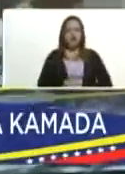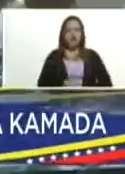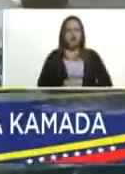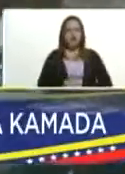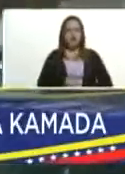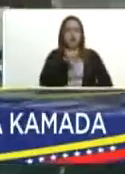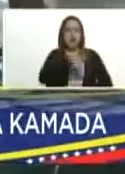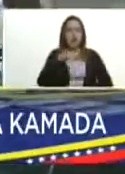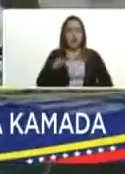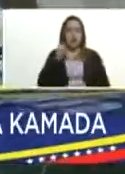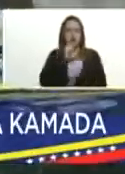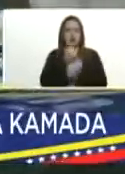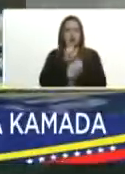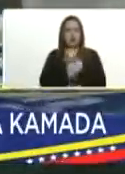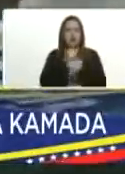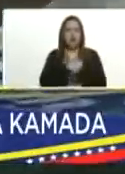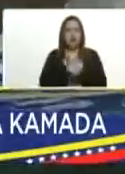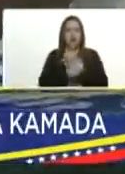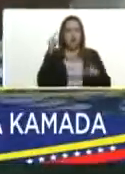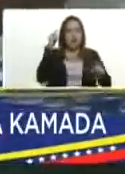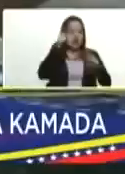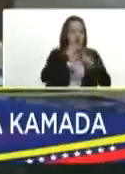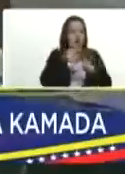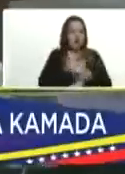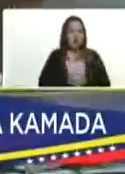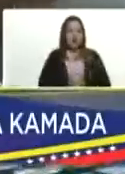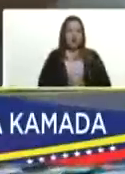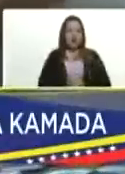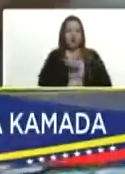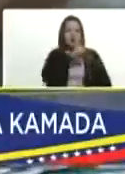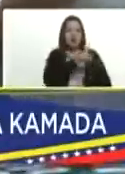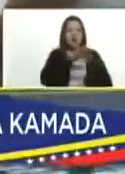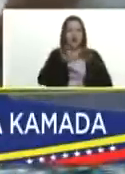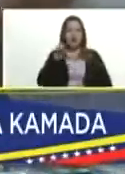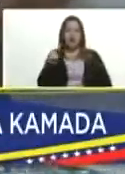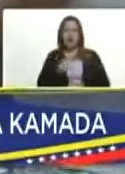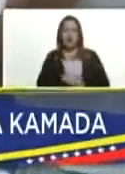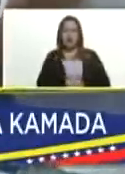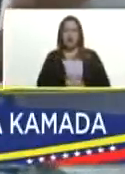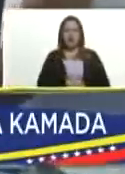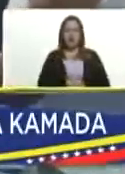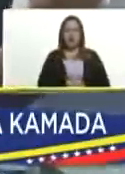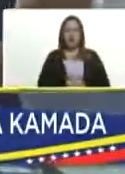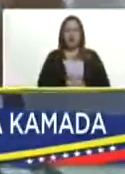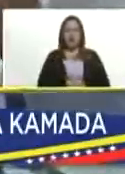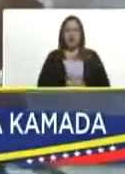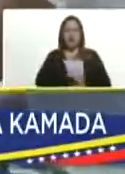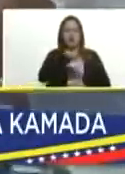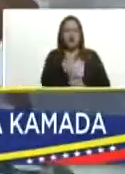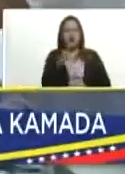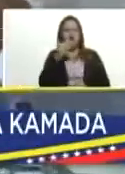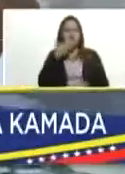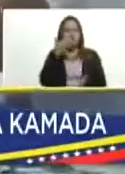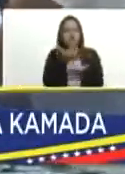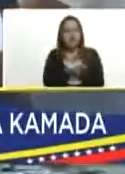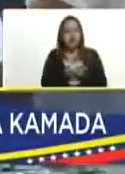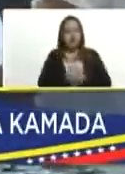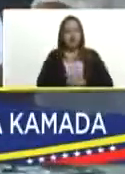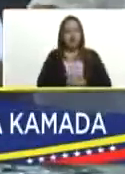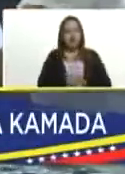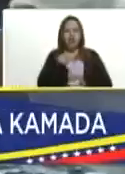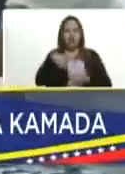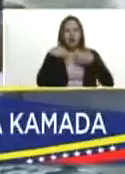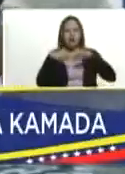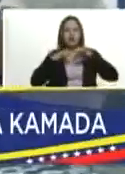trabajadores indirectos aproximadamente 150. Y bueno, estamos muy agradecidos, es una